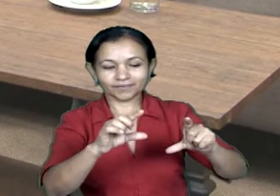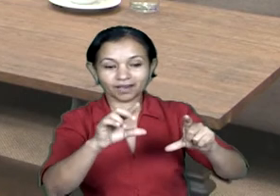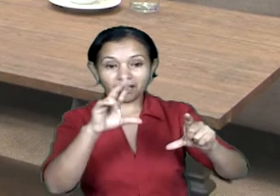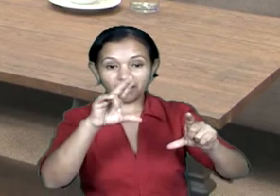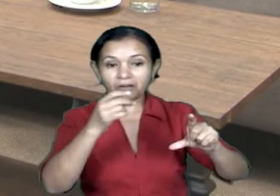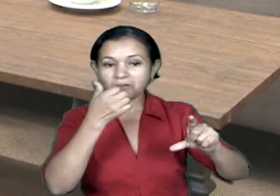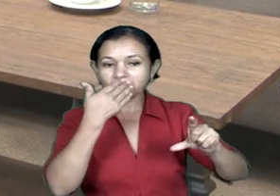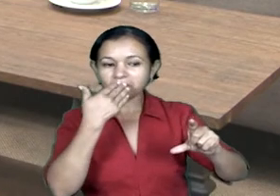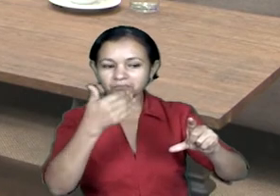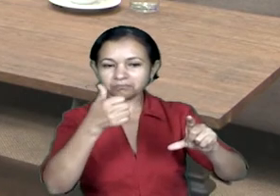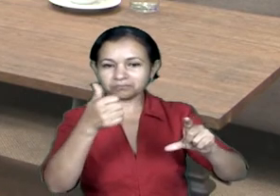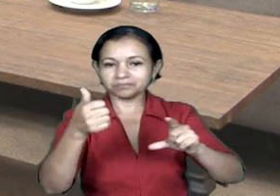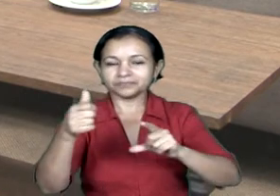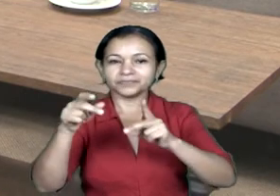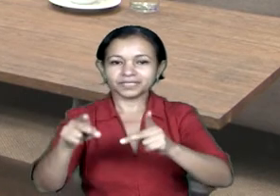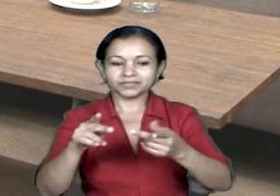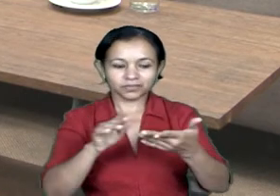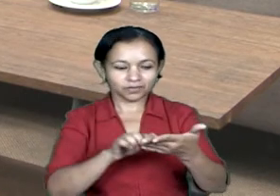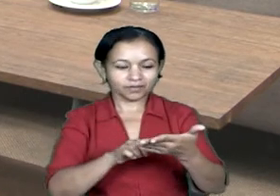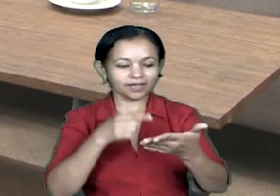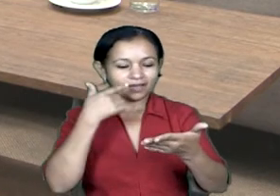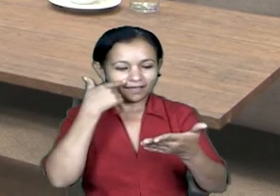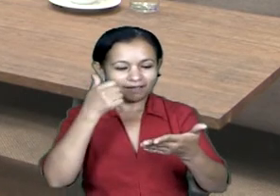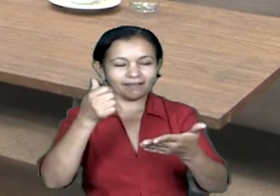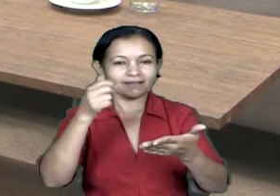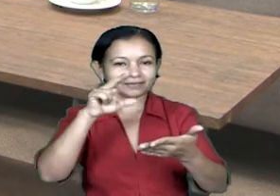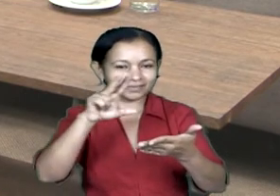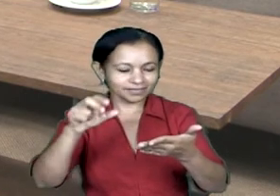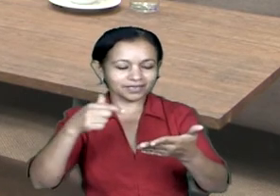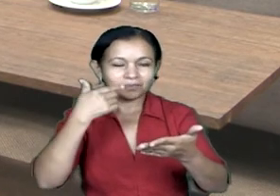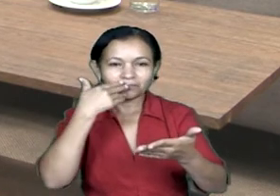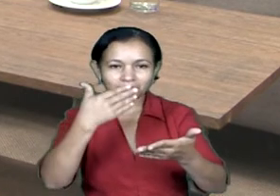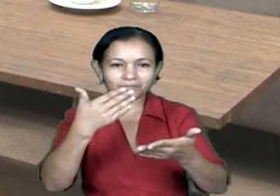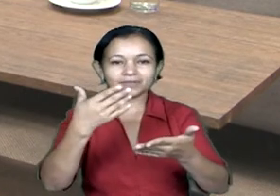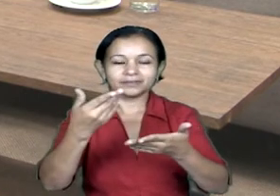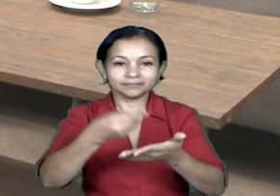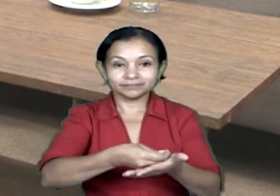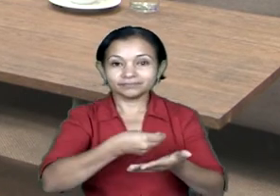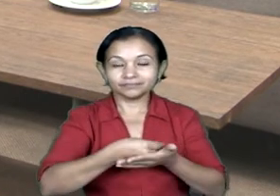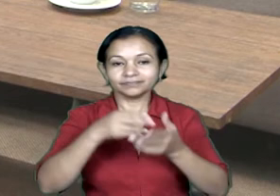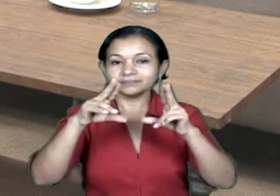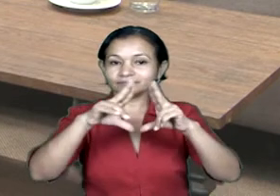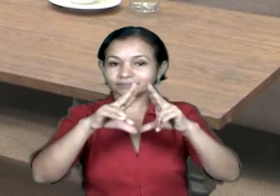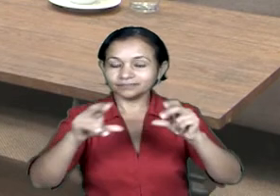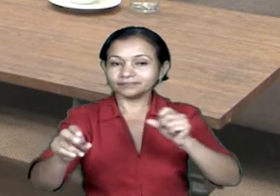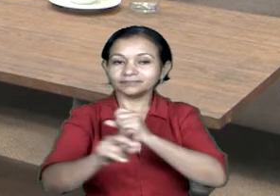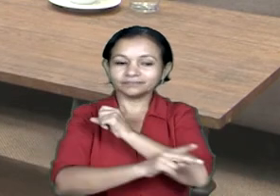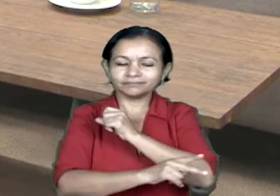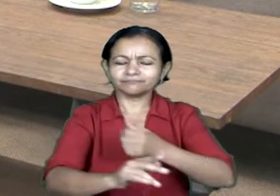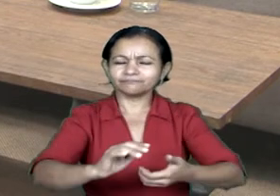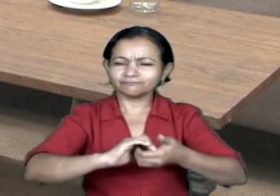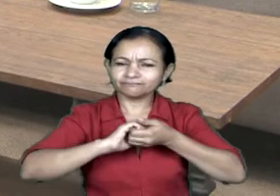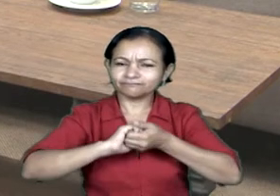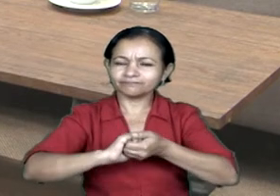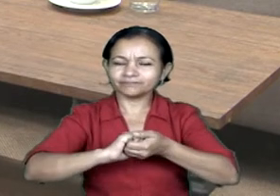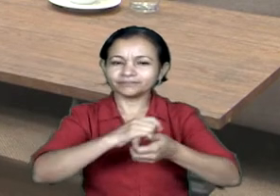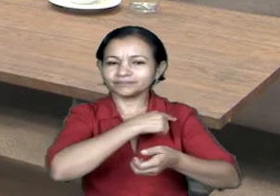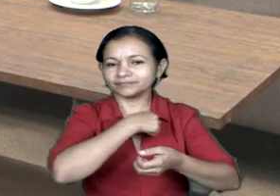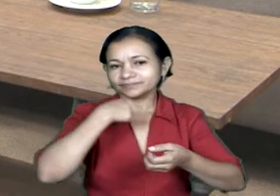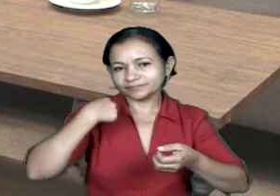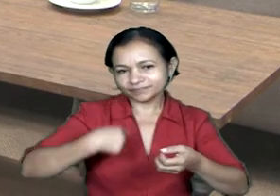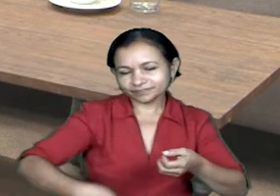crowd. También la gente, ¿no?, sabe que Nicaragua es un país amigo de Taiwán,